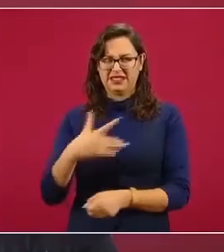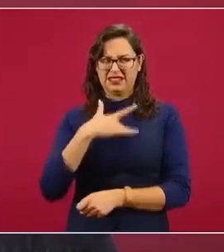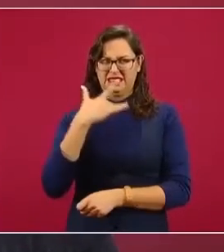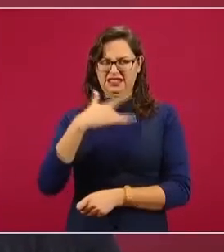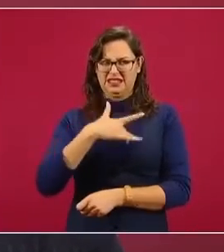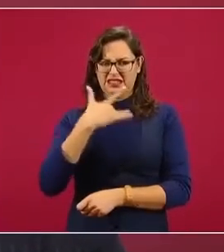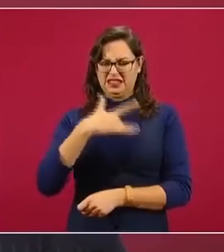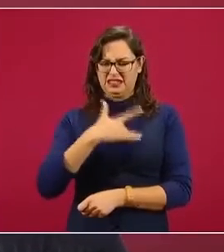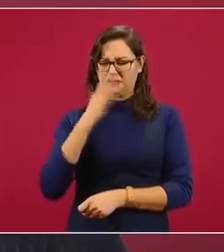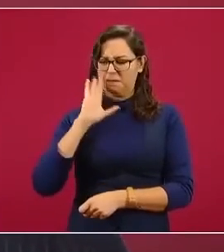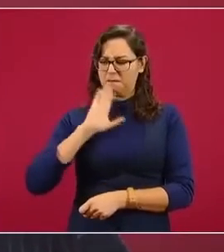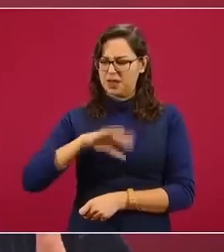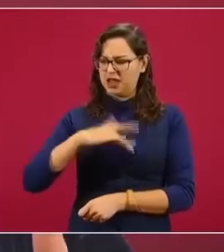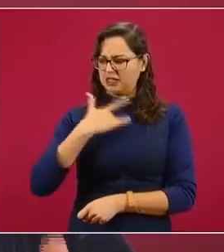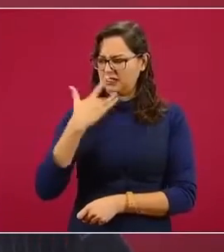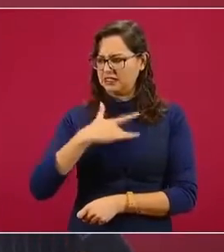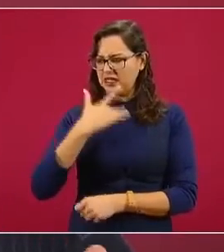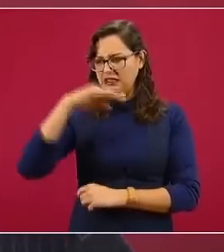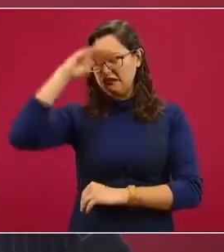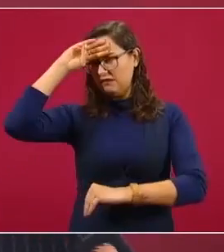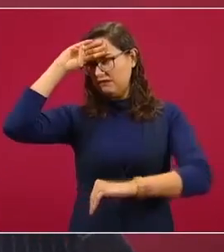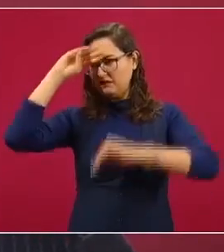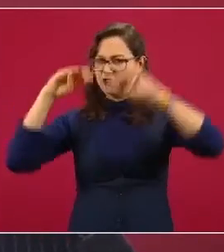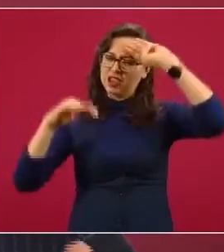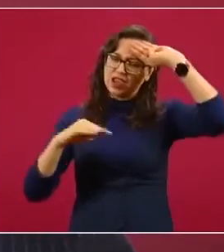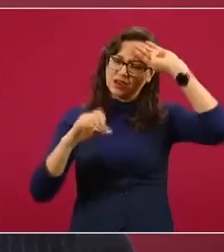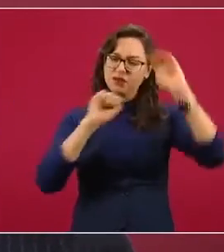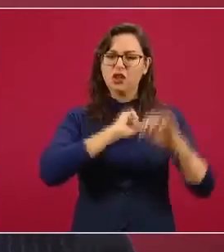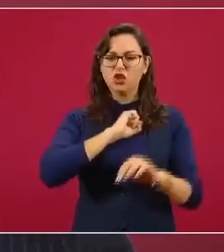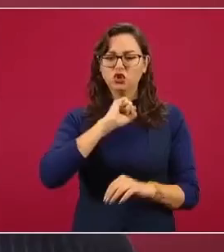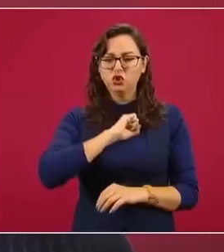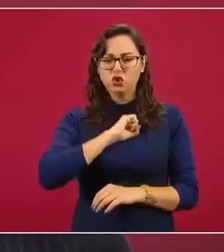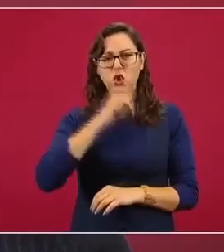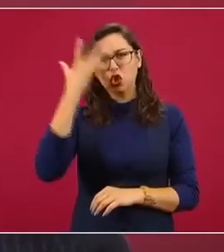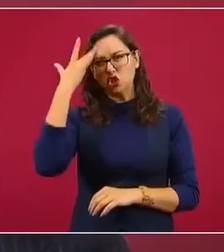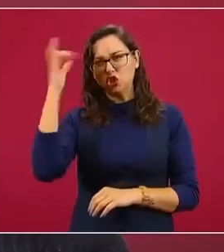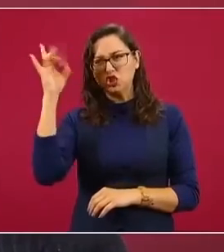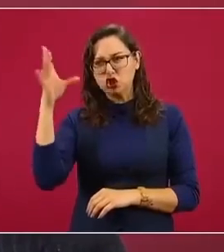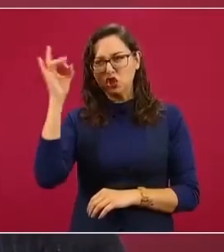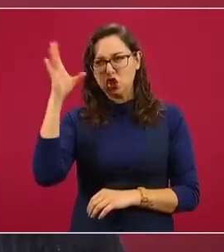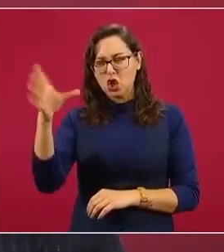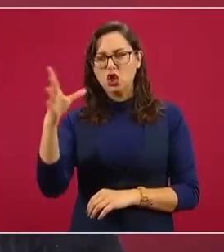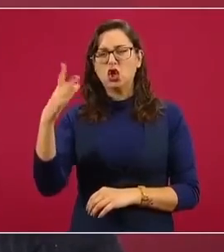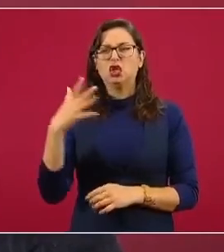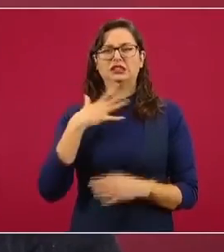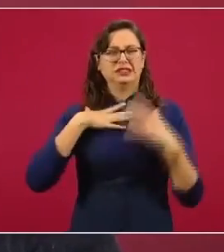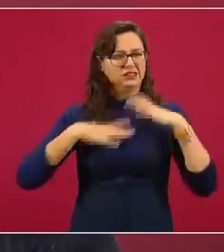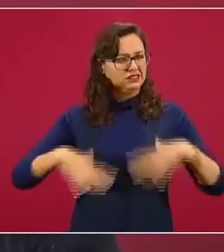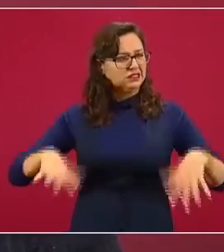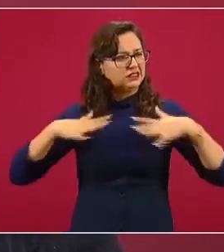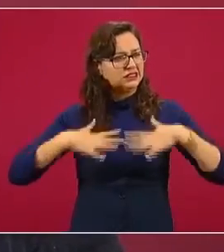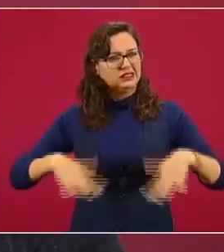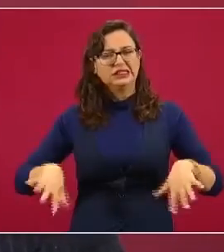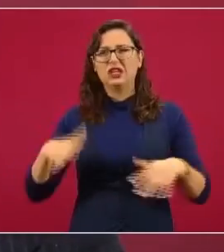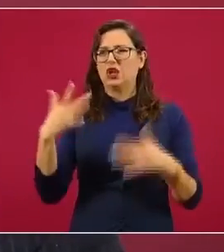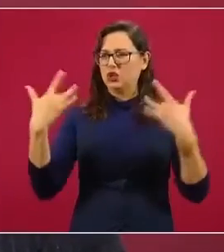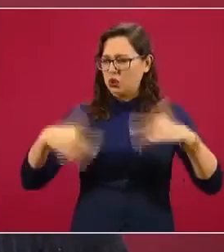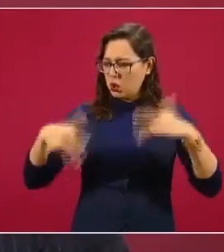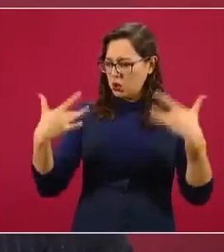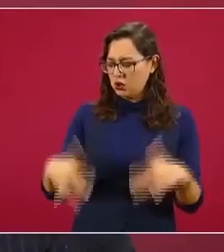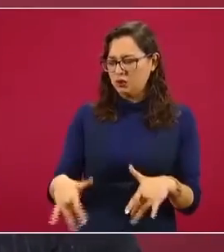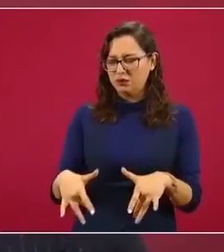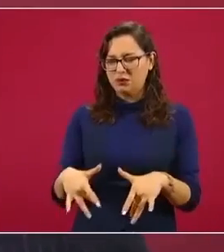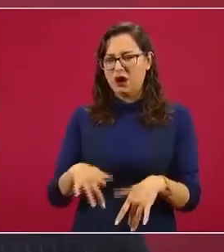los síntomas de COVID, fiebre, tos, dolor de garganta, dolor de cabeza, malestar general, es muy importante